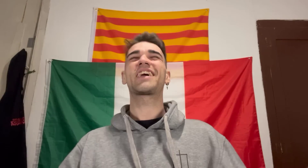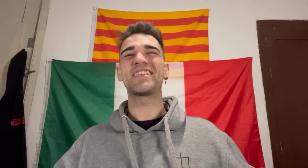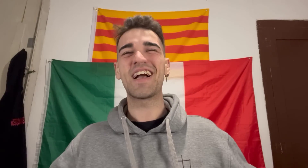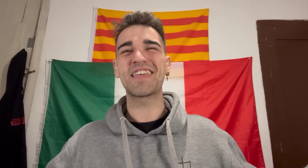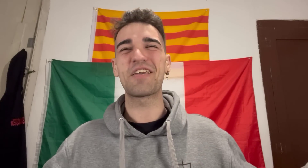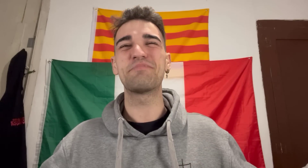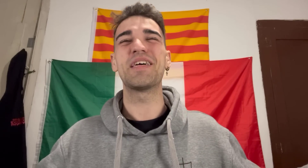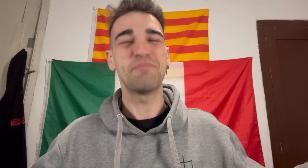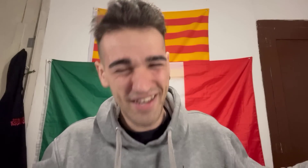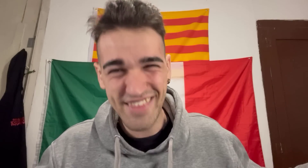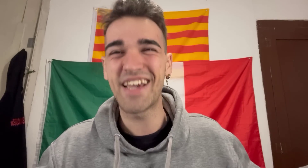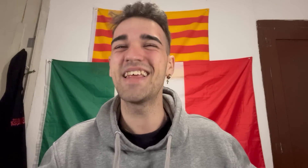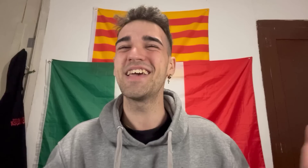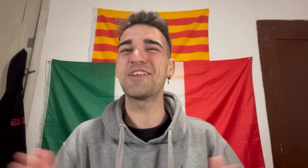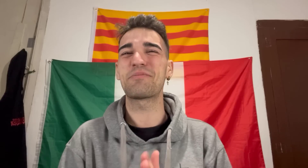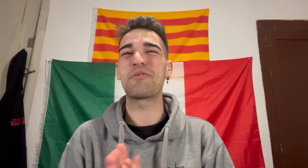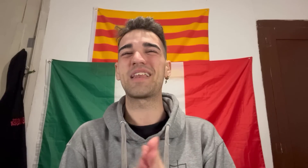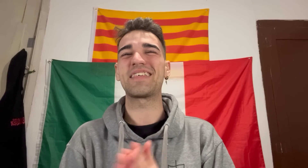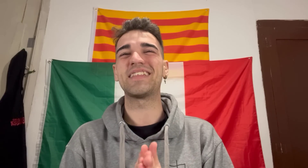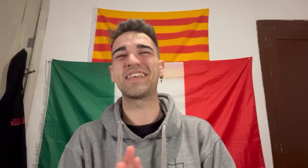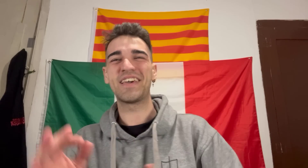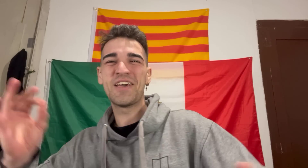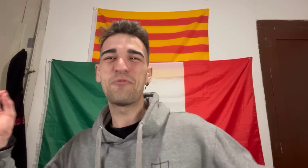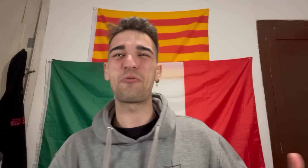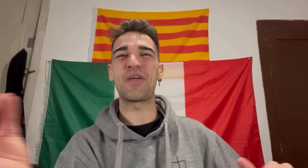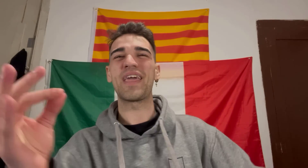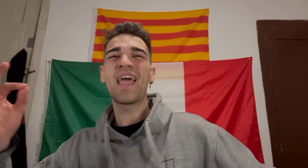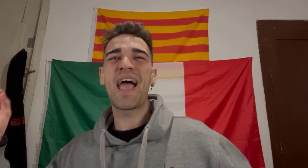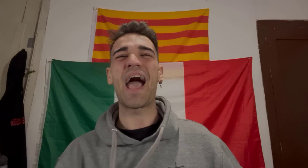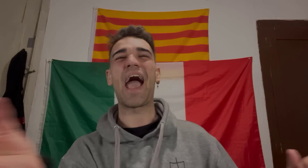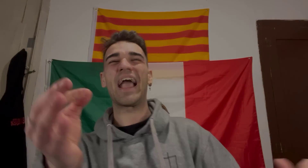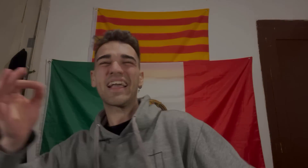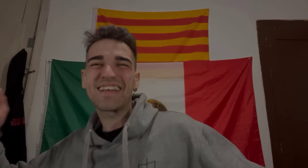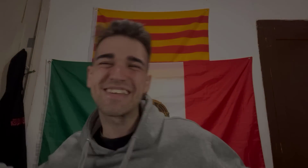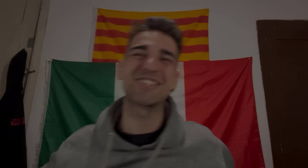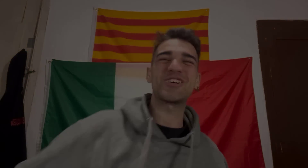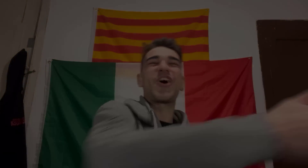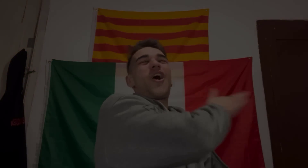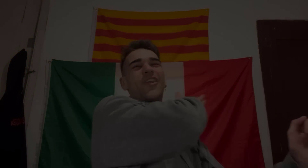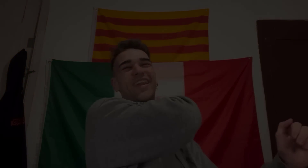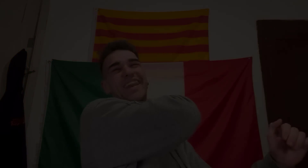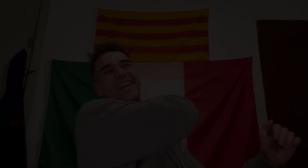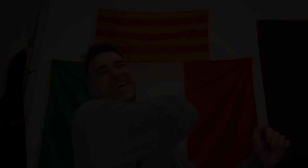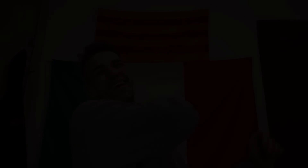Y ahora sí que sí, aquí se despide Mark Style y nos vemos en la siguiente Action!